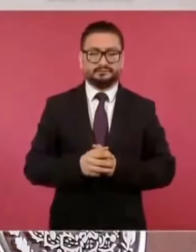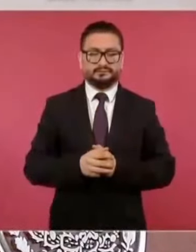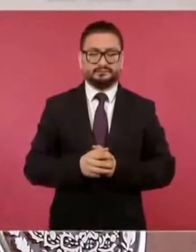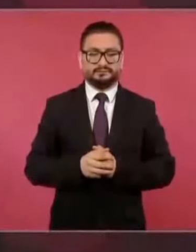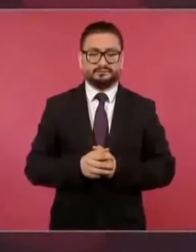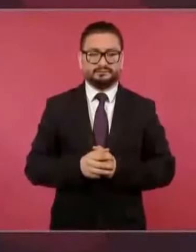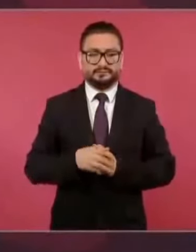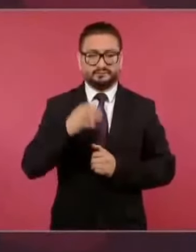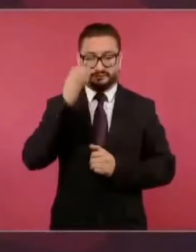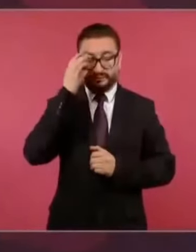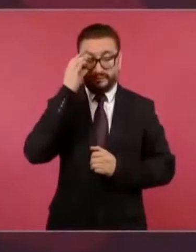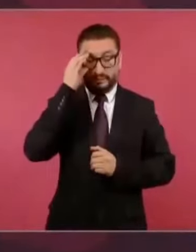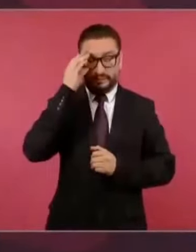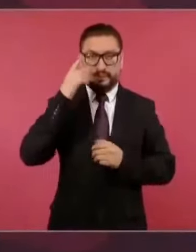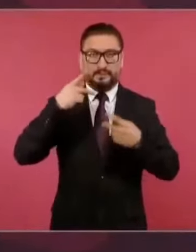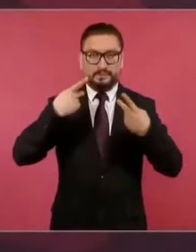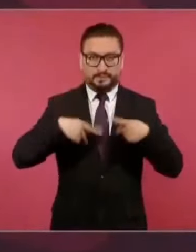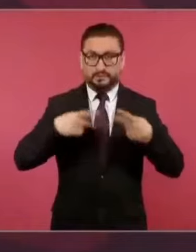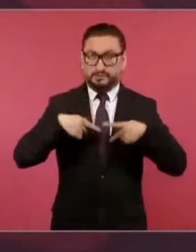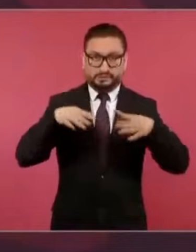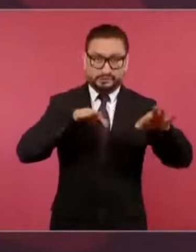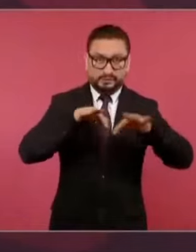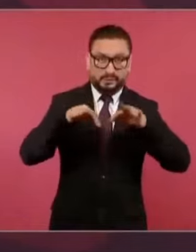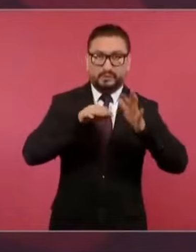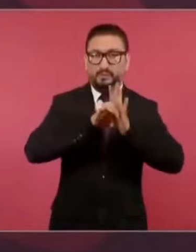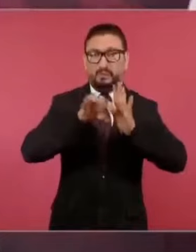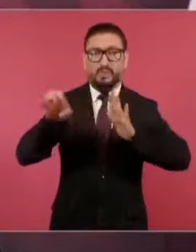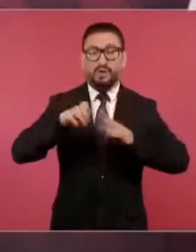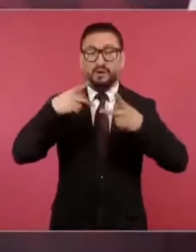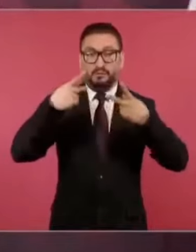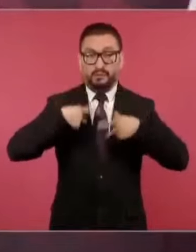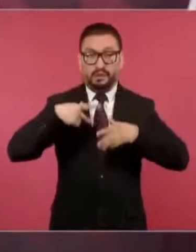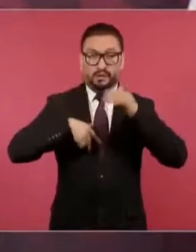conseguir ciertos obreros, por ejemplo, soldadores.